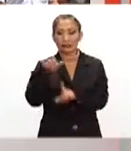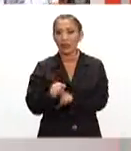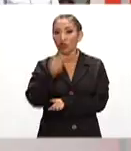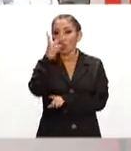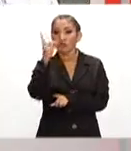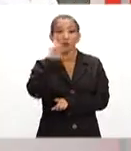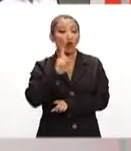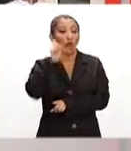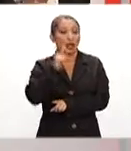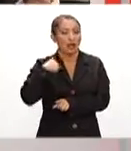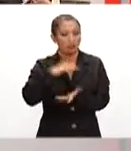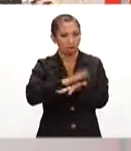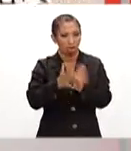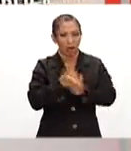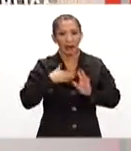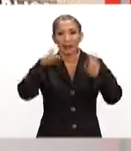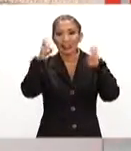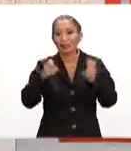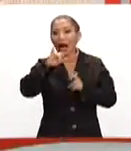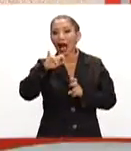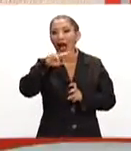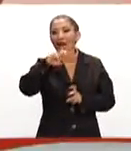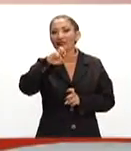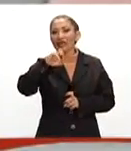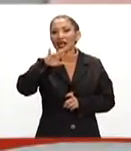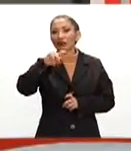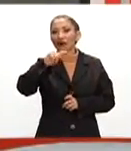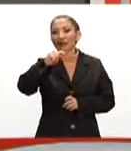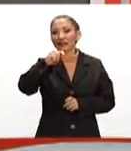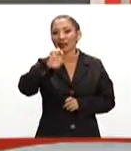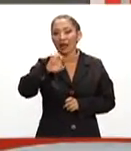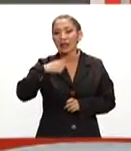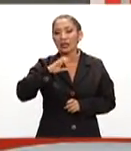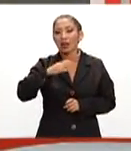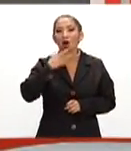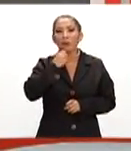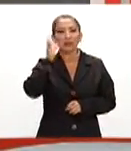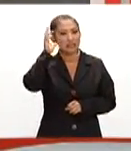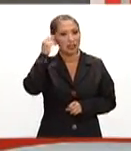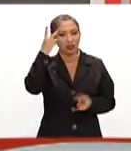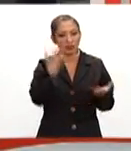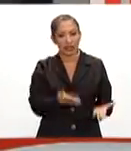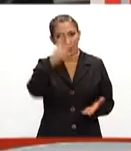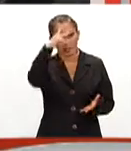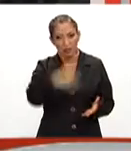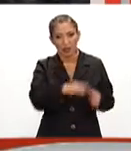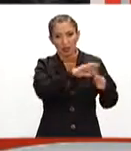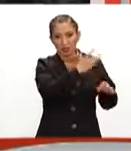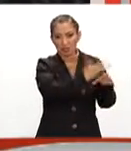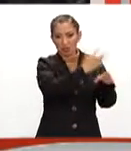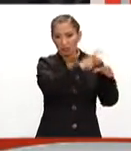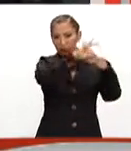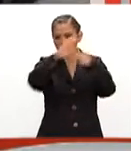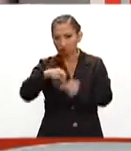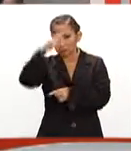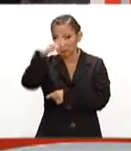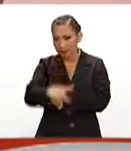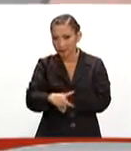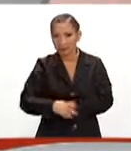Detienen a dos mujeres involucradas en el caso de Javier Duarte. Shenley Llegón llega a México extraditado de Estados